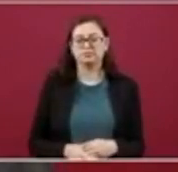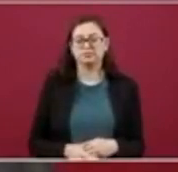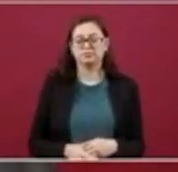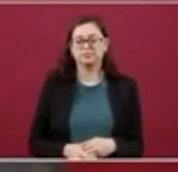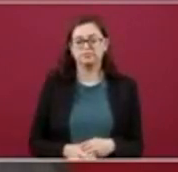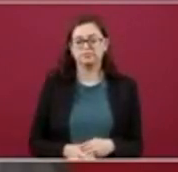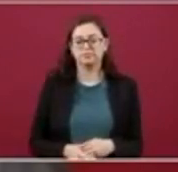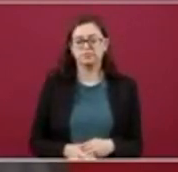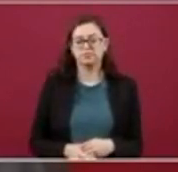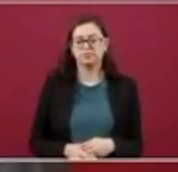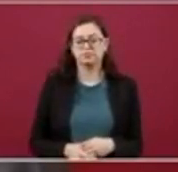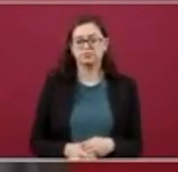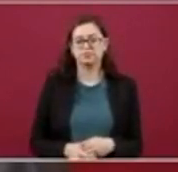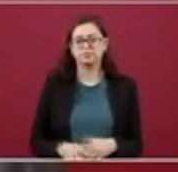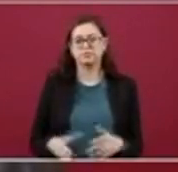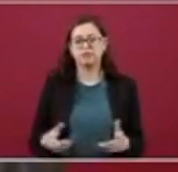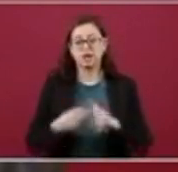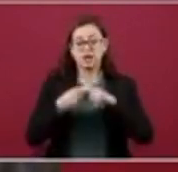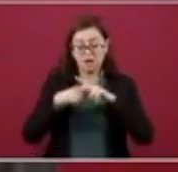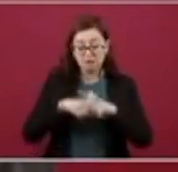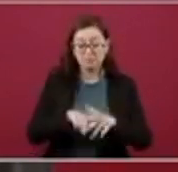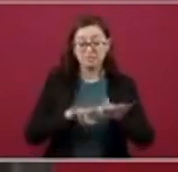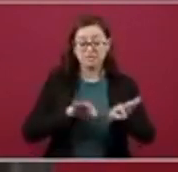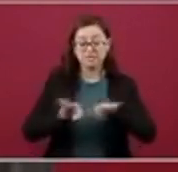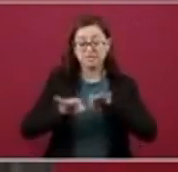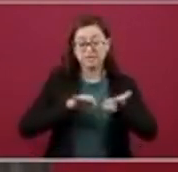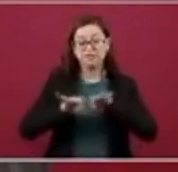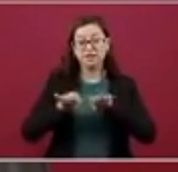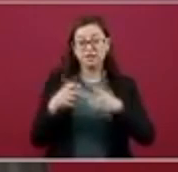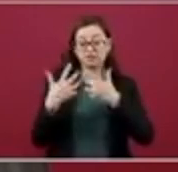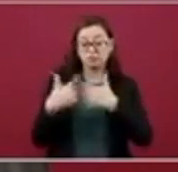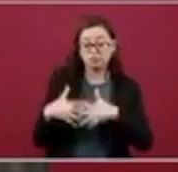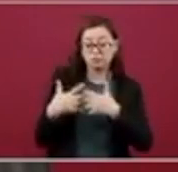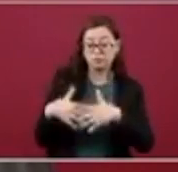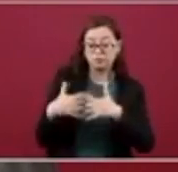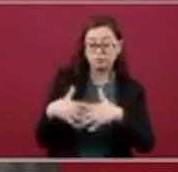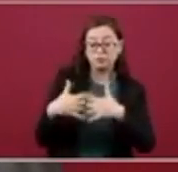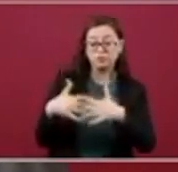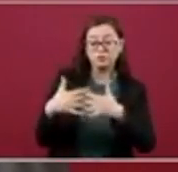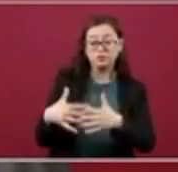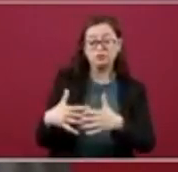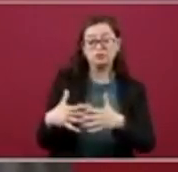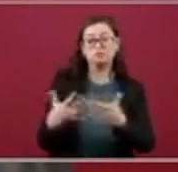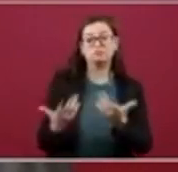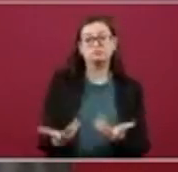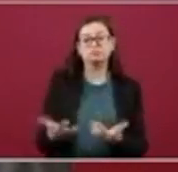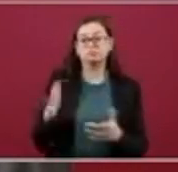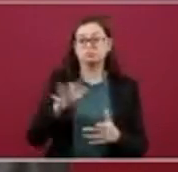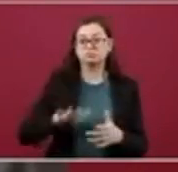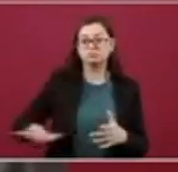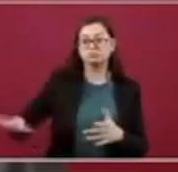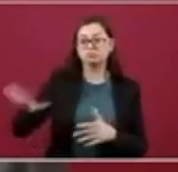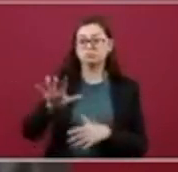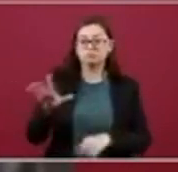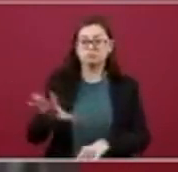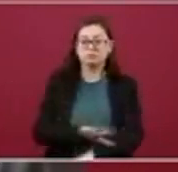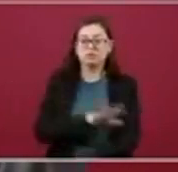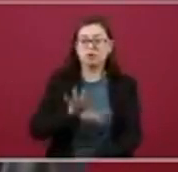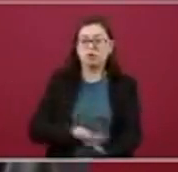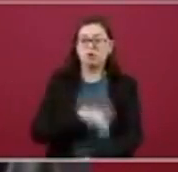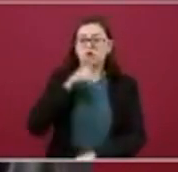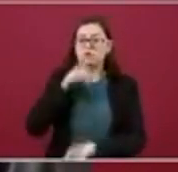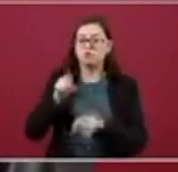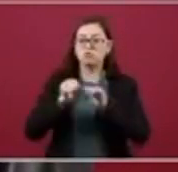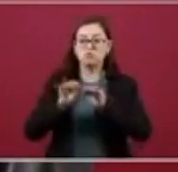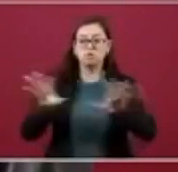operar esta planta permitirá alumbrar, dar energía eléctrica a